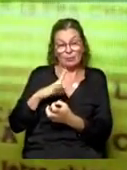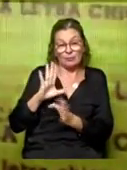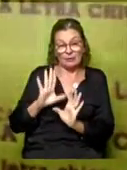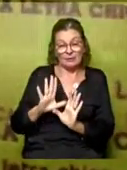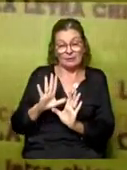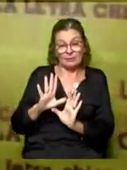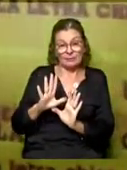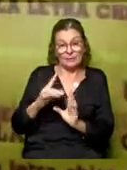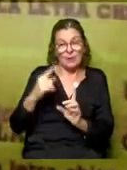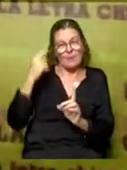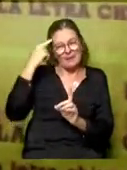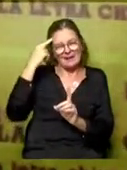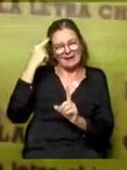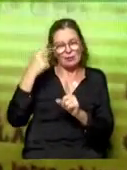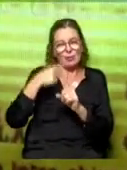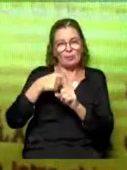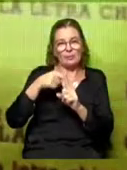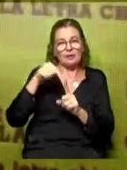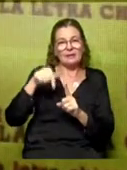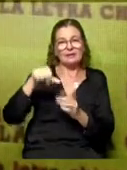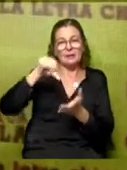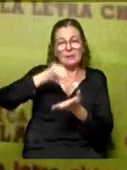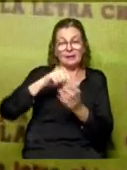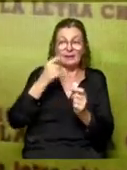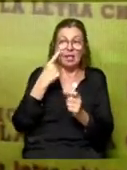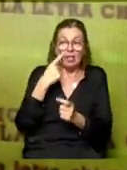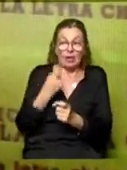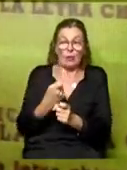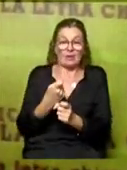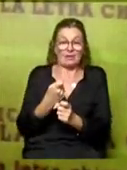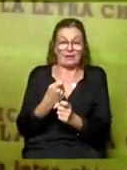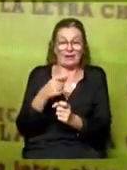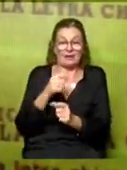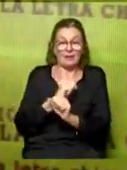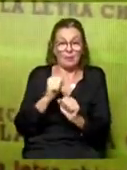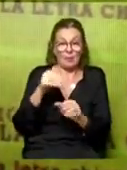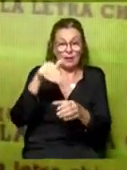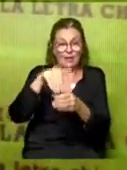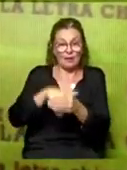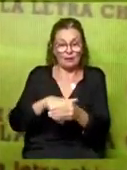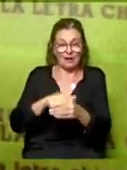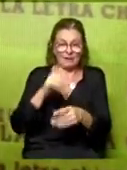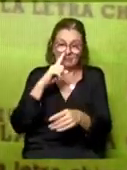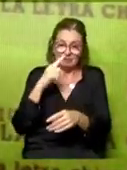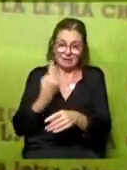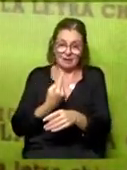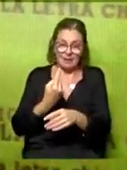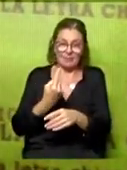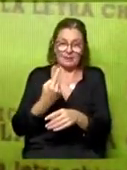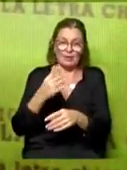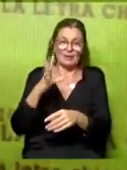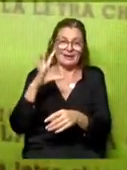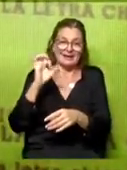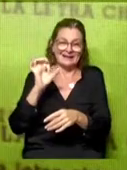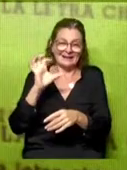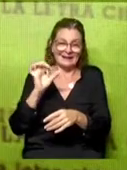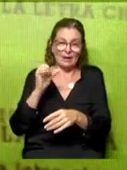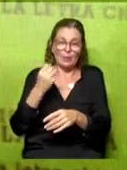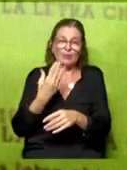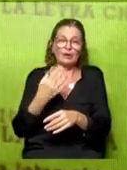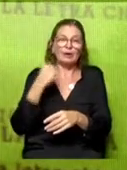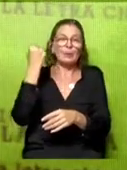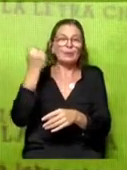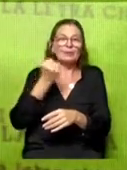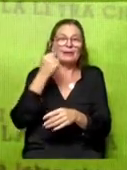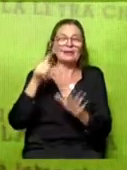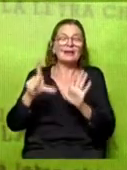el optimismo que este país reaccione y que se pueda votar a la brevedad en la Cámara de Senadores, porque lo importante es que